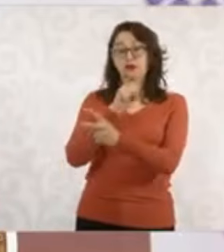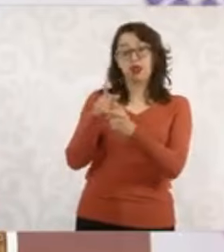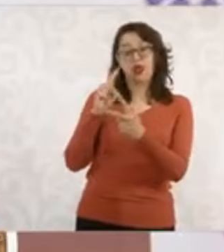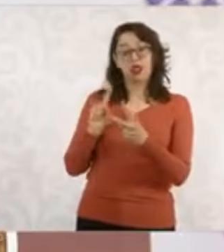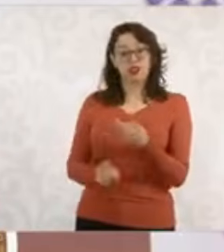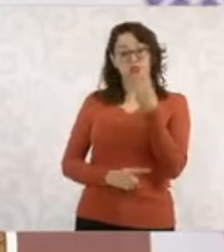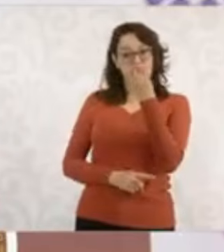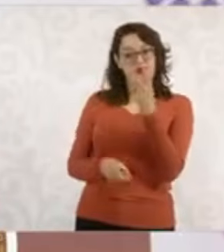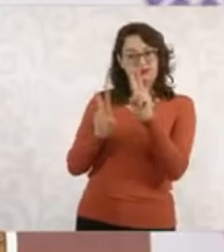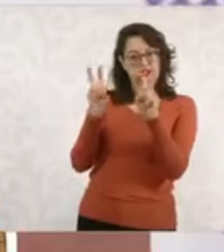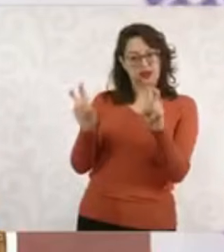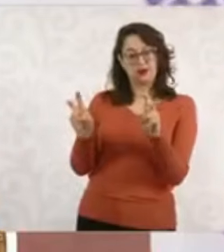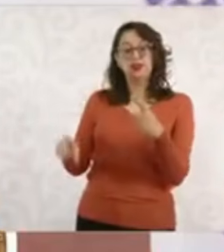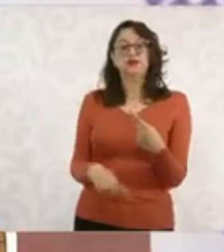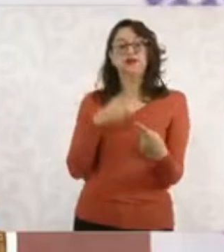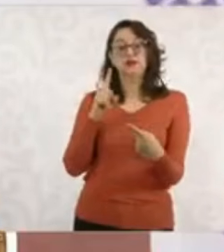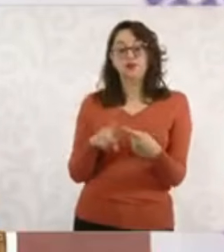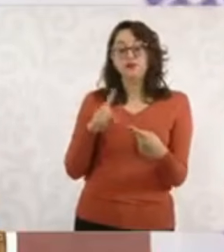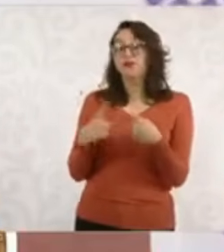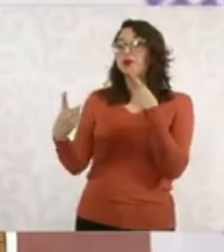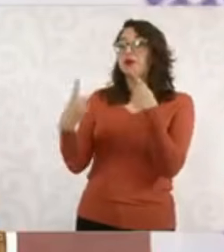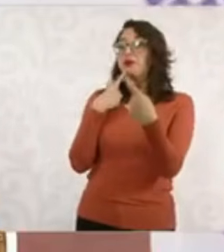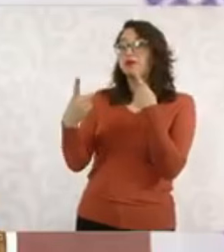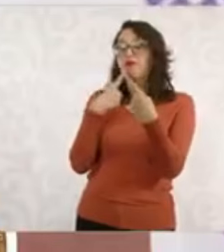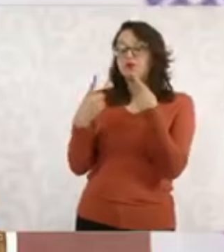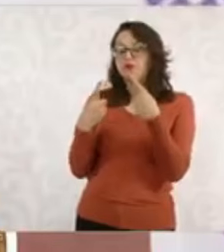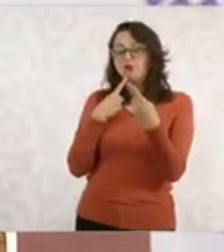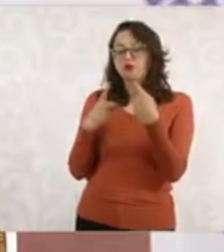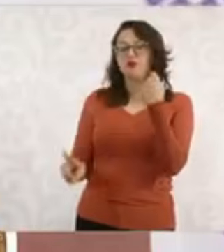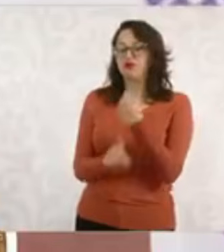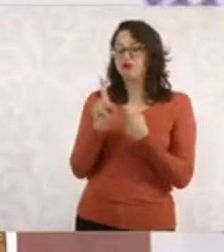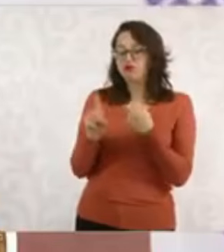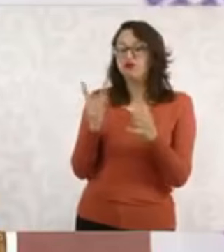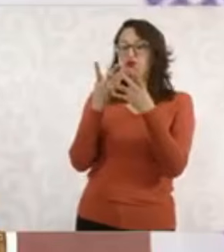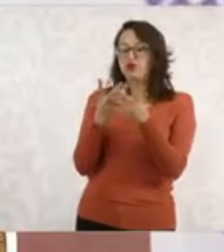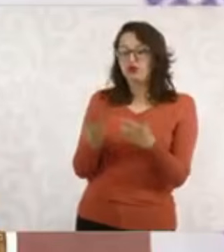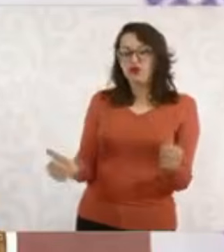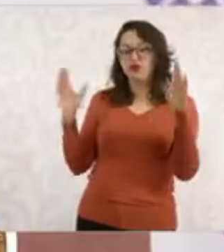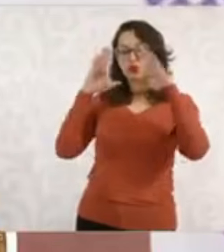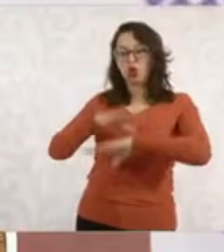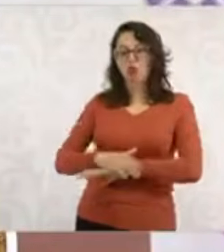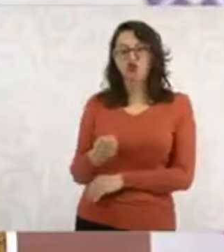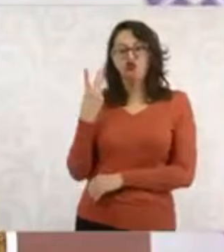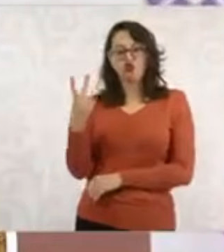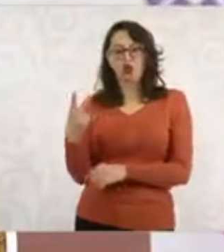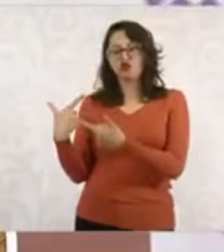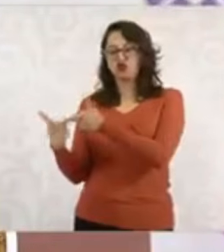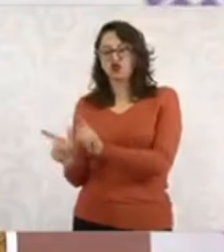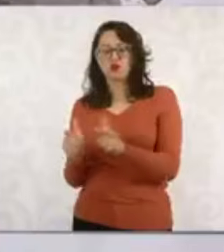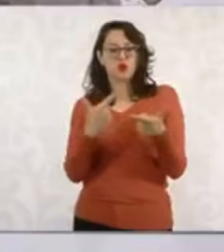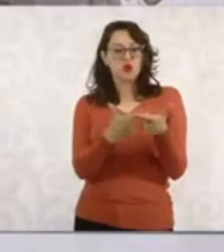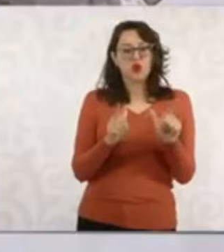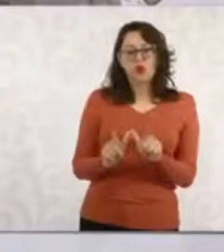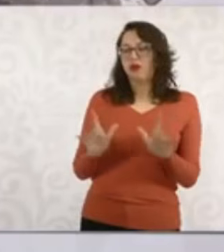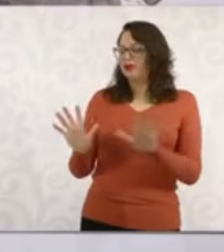un lado, a través de la conciliación, se resolvió que los dos ejidos que existían pues abrieran el